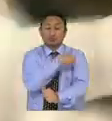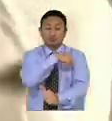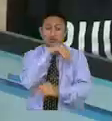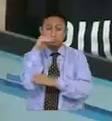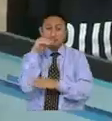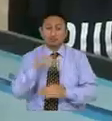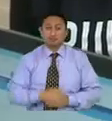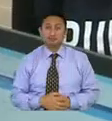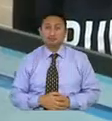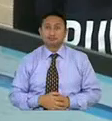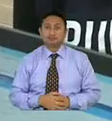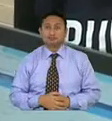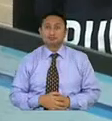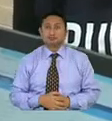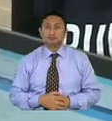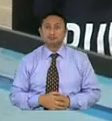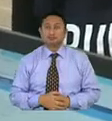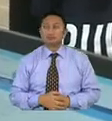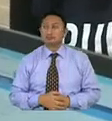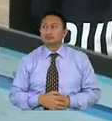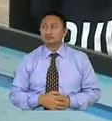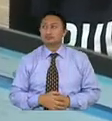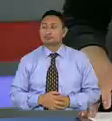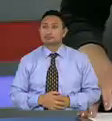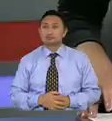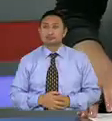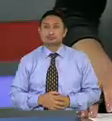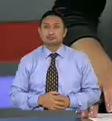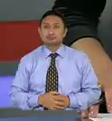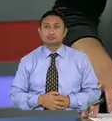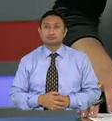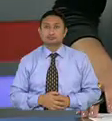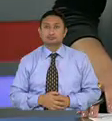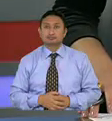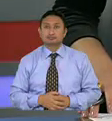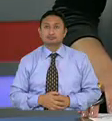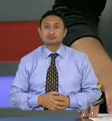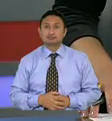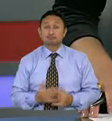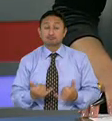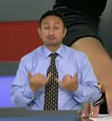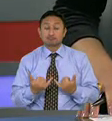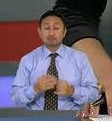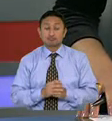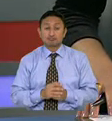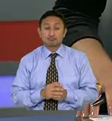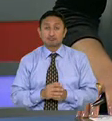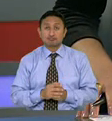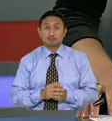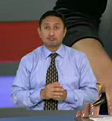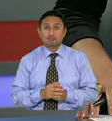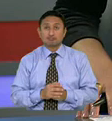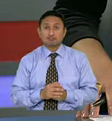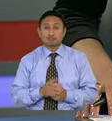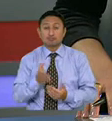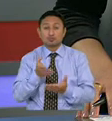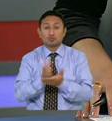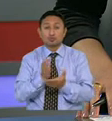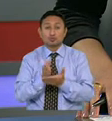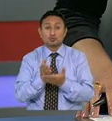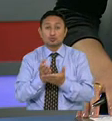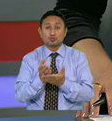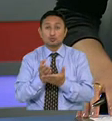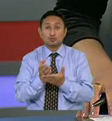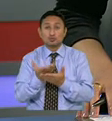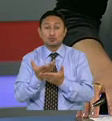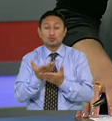país, informó Priscila Cadena. Se realizó el sorteo de los cupos para acceder a las unidades